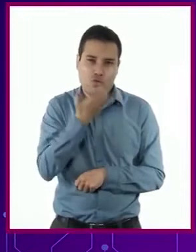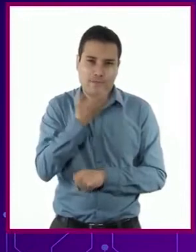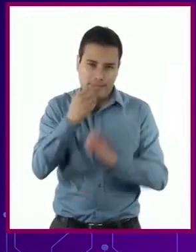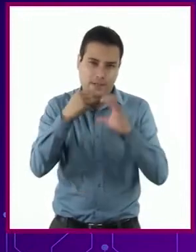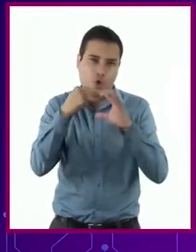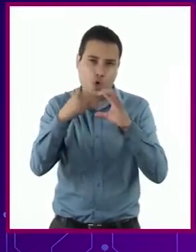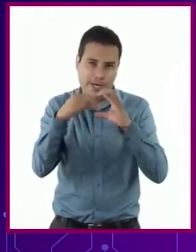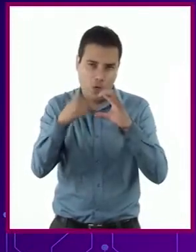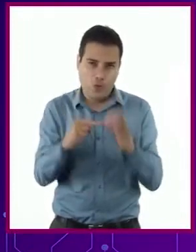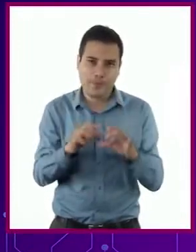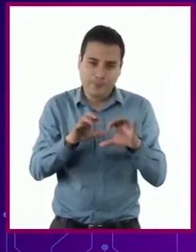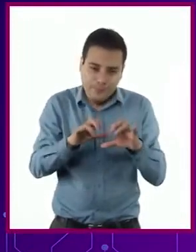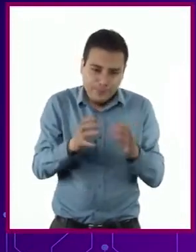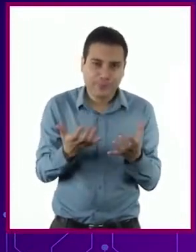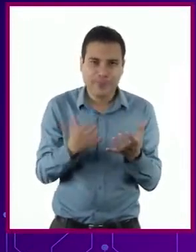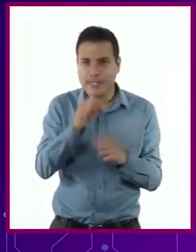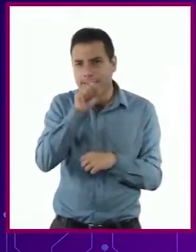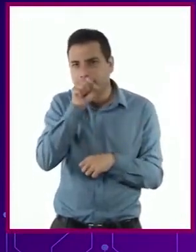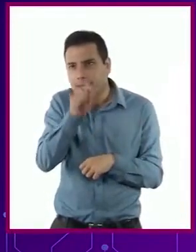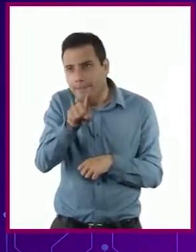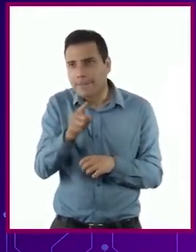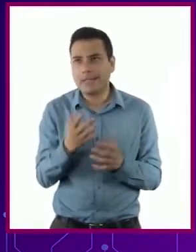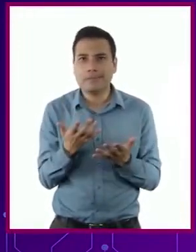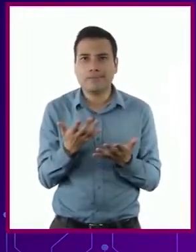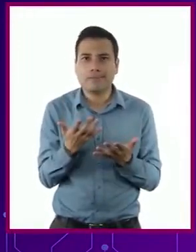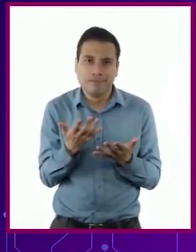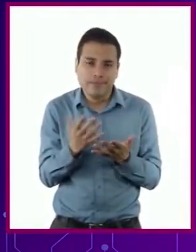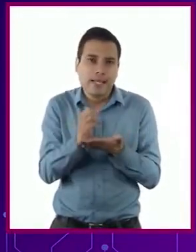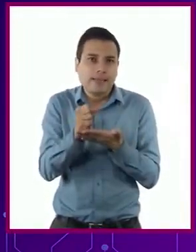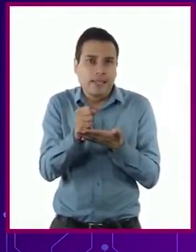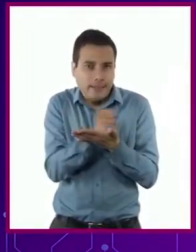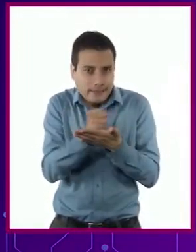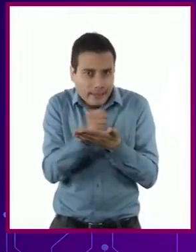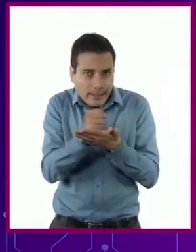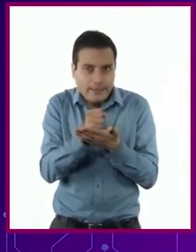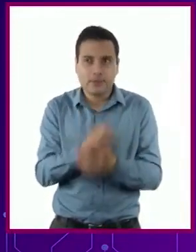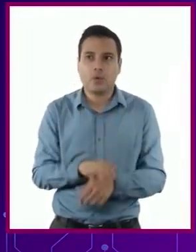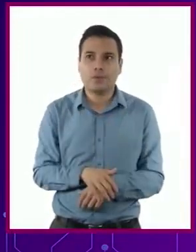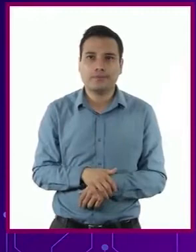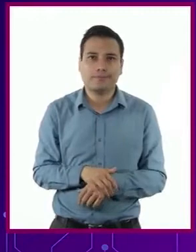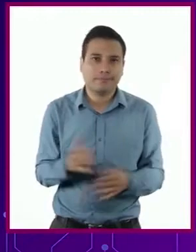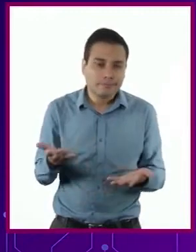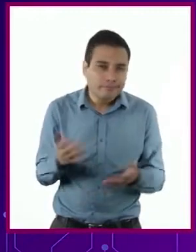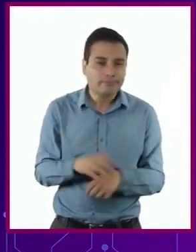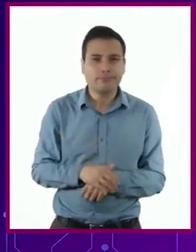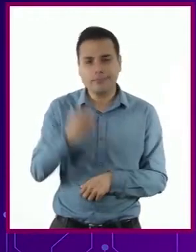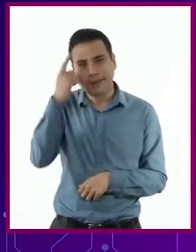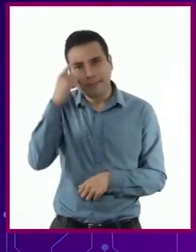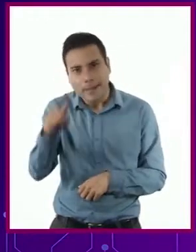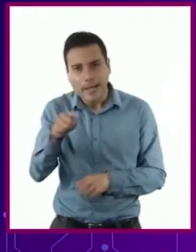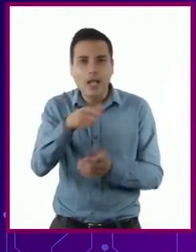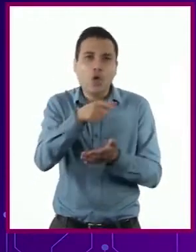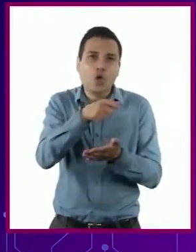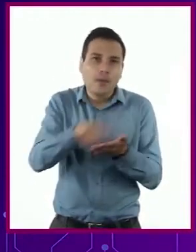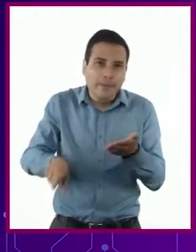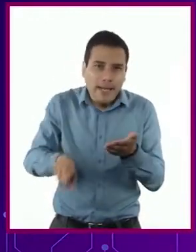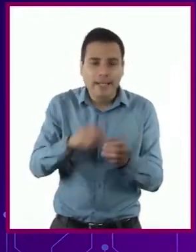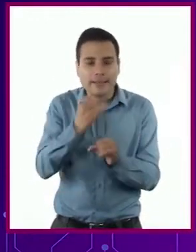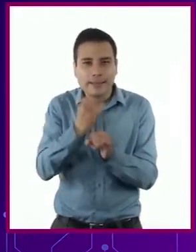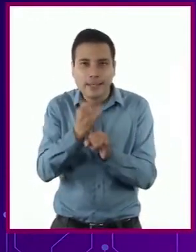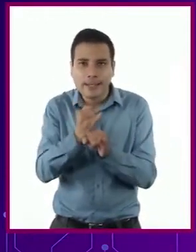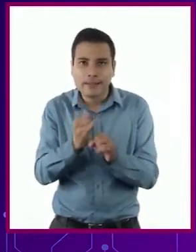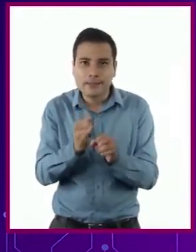electrónico, así como los adultos emplean tarjetas de crédito o débito para comprar en comercios y por